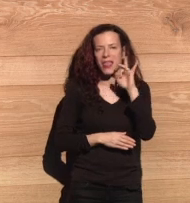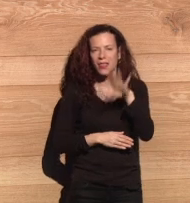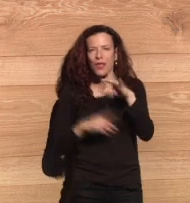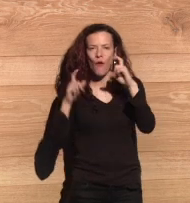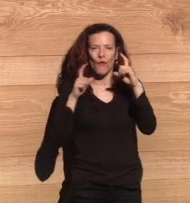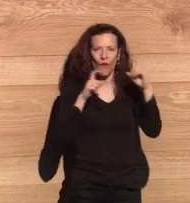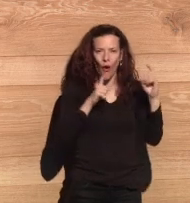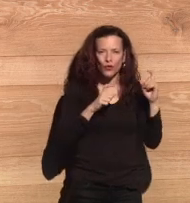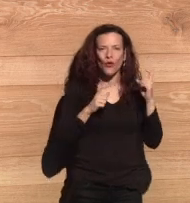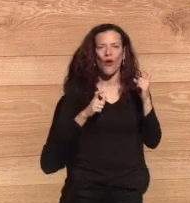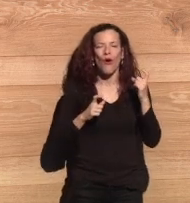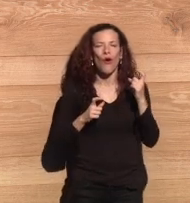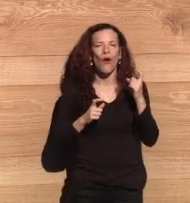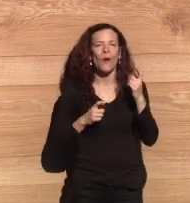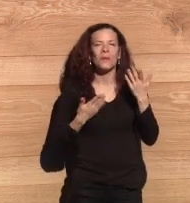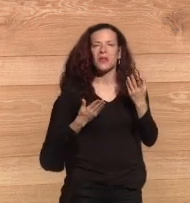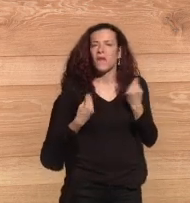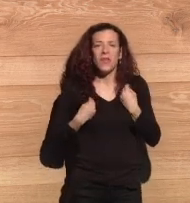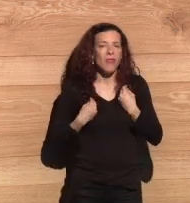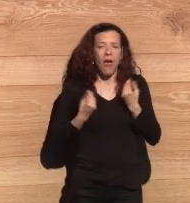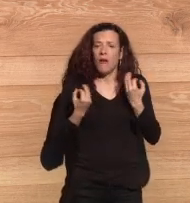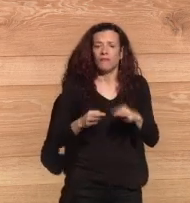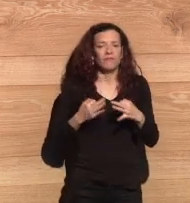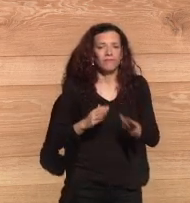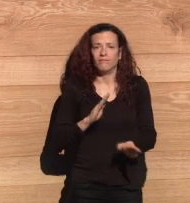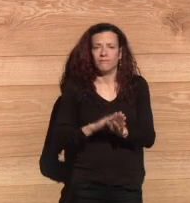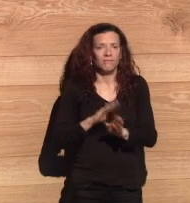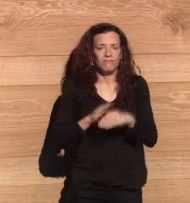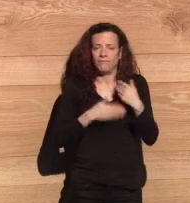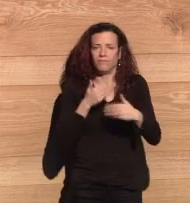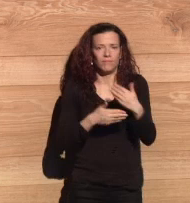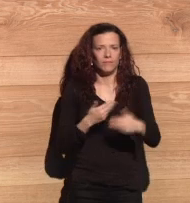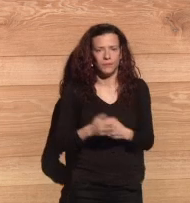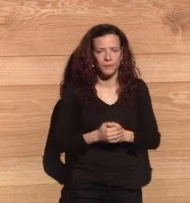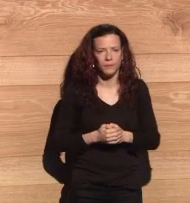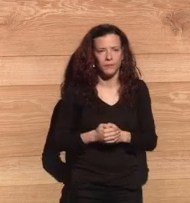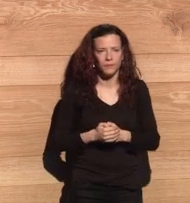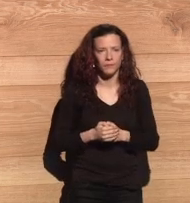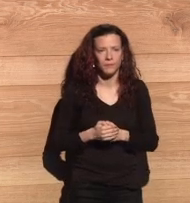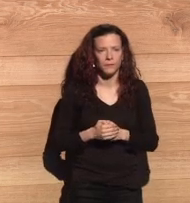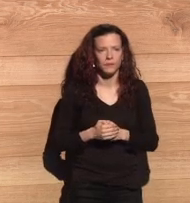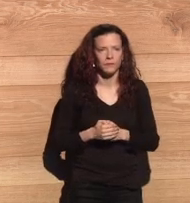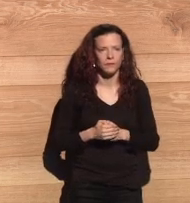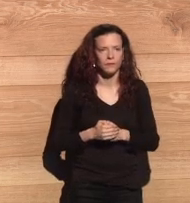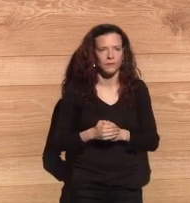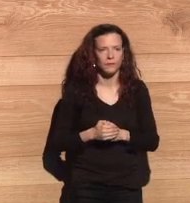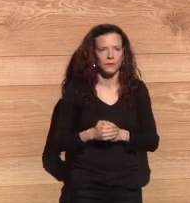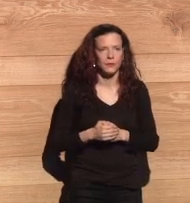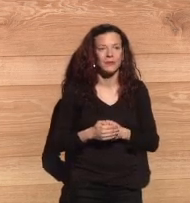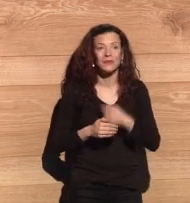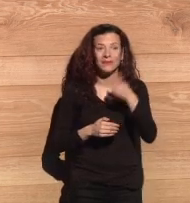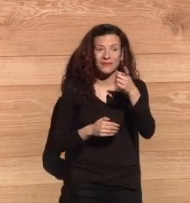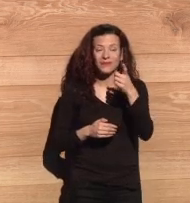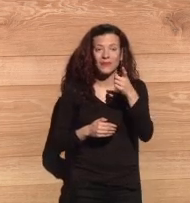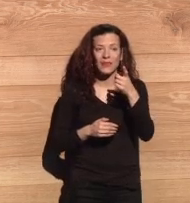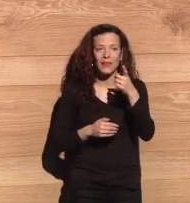A posar y la vida sigue. La vida sigue. ¿No? Y está ahí del muro, al lado del muro, ¿no? Esa es